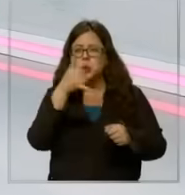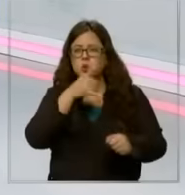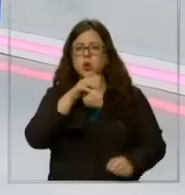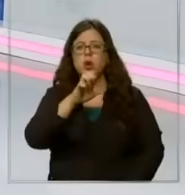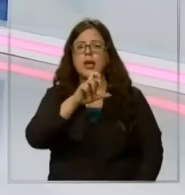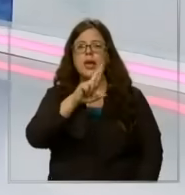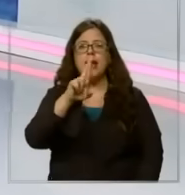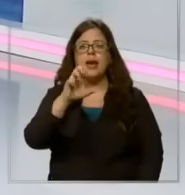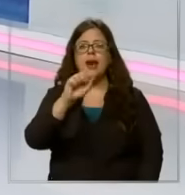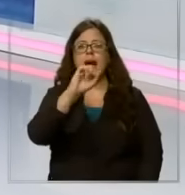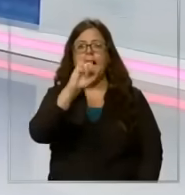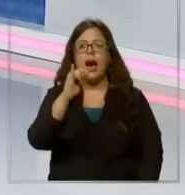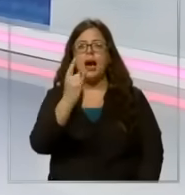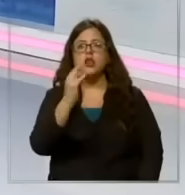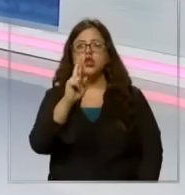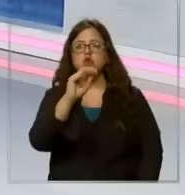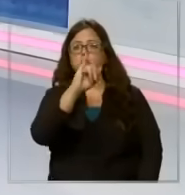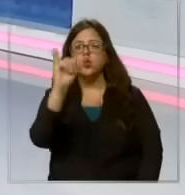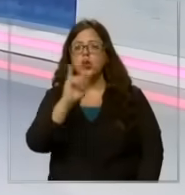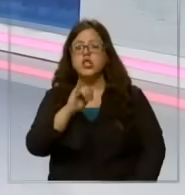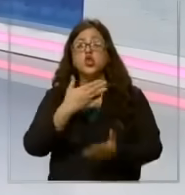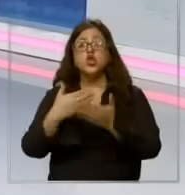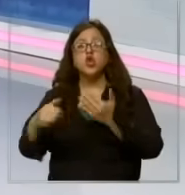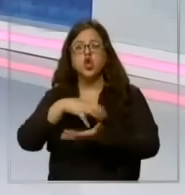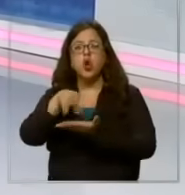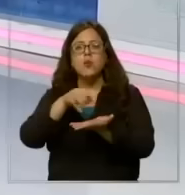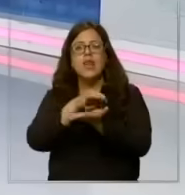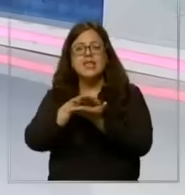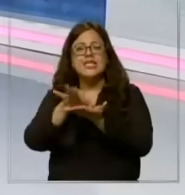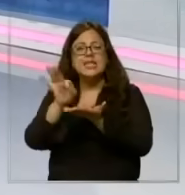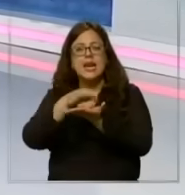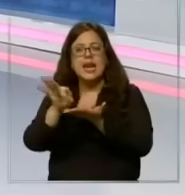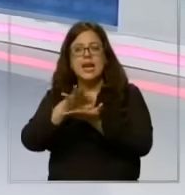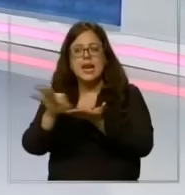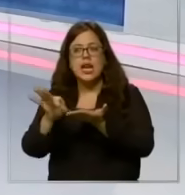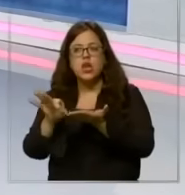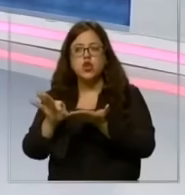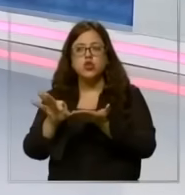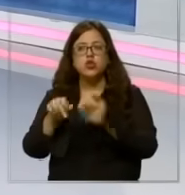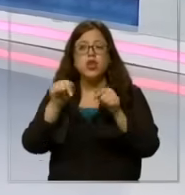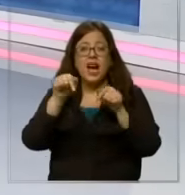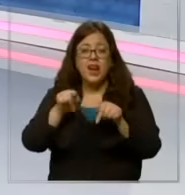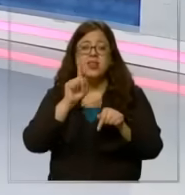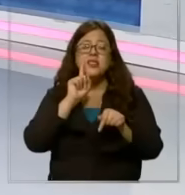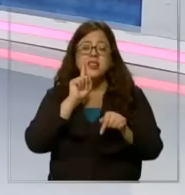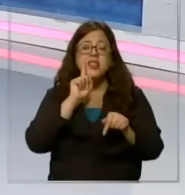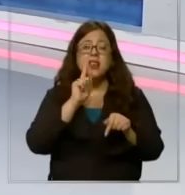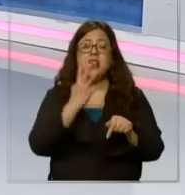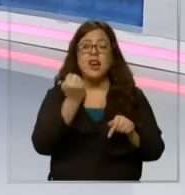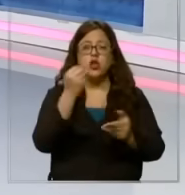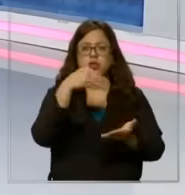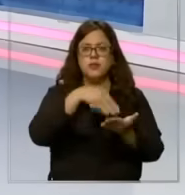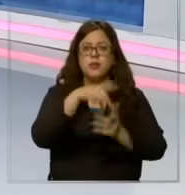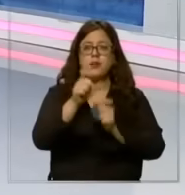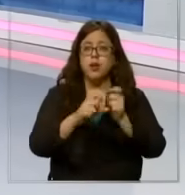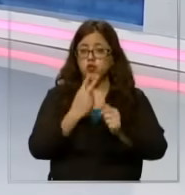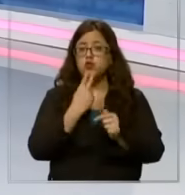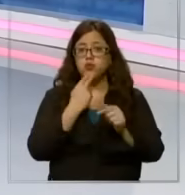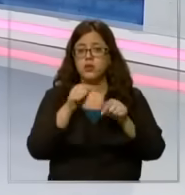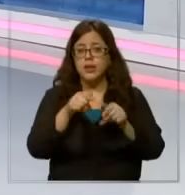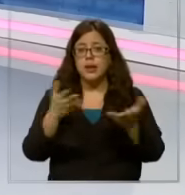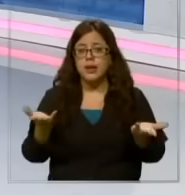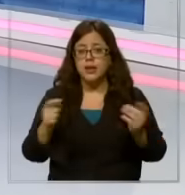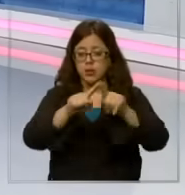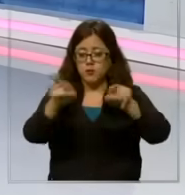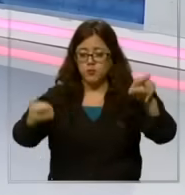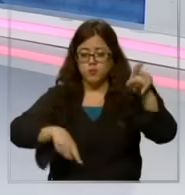Razzuriz. Es la toma Nuevo Amanecer de Cerrillos. Hoy, la más grande de Santiago, ya tiene 14.000 habitantes que